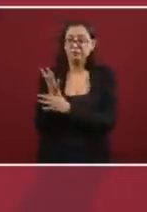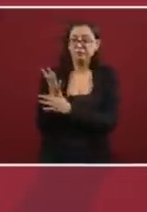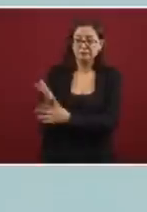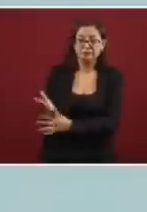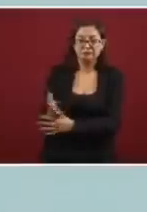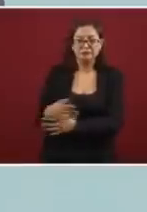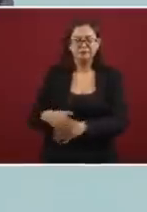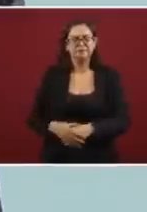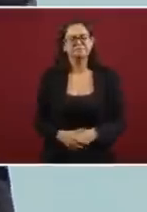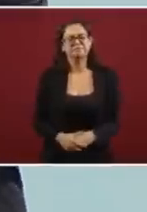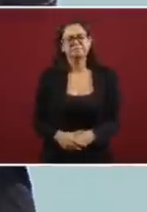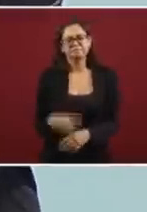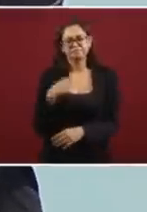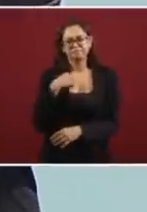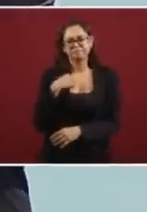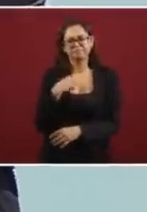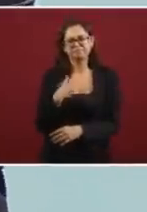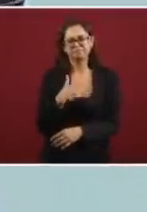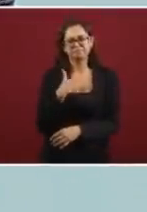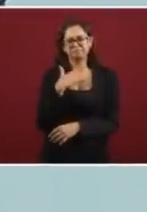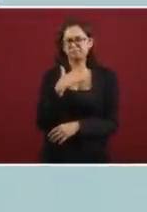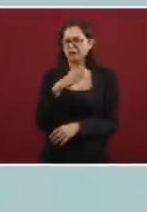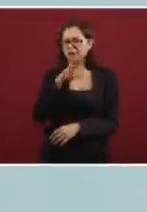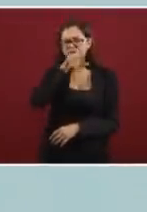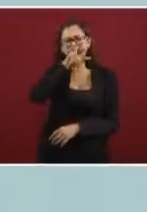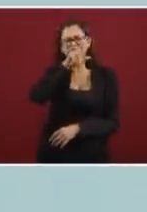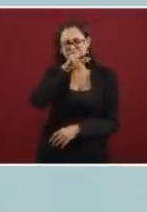era con asuntos yo vamos a resolver